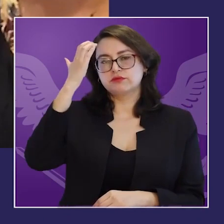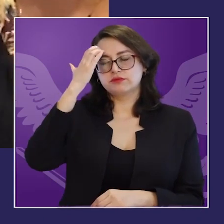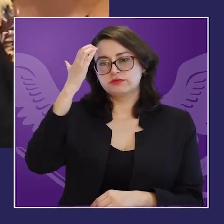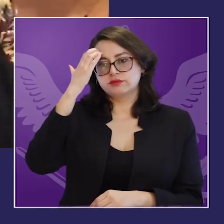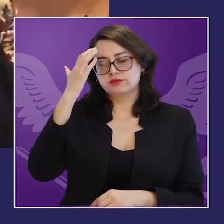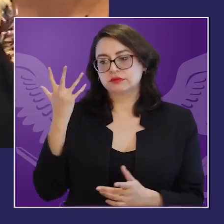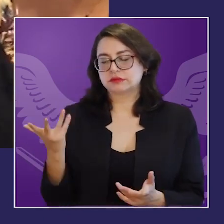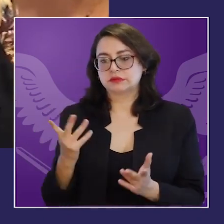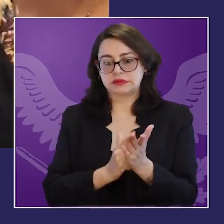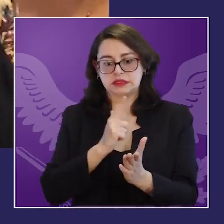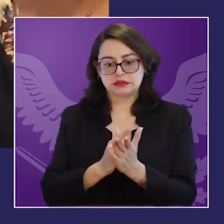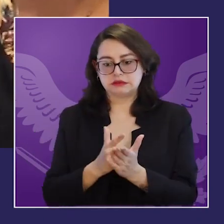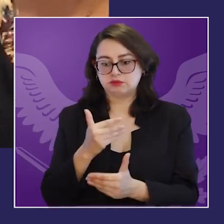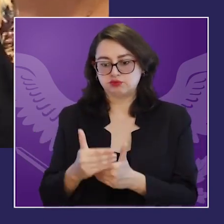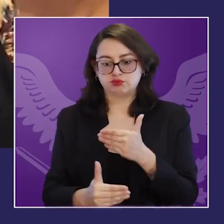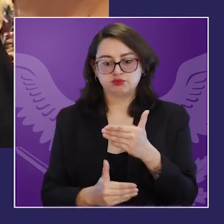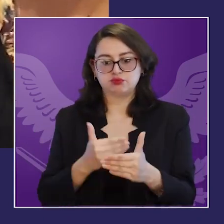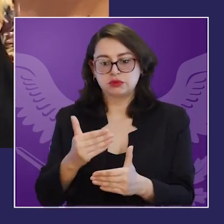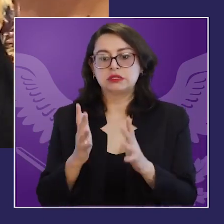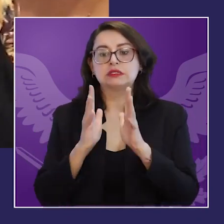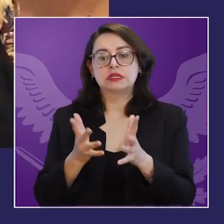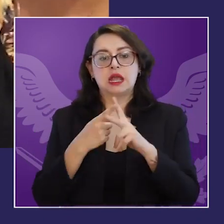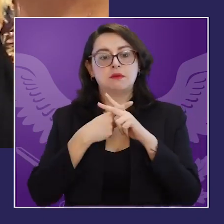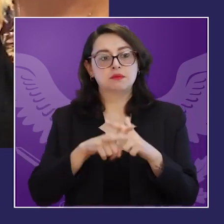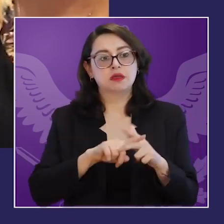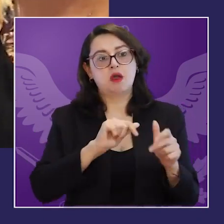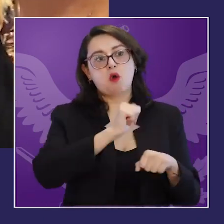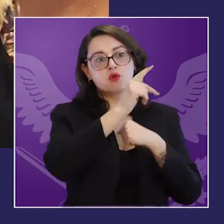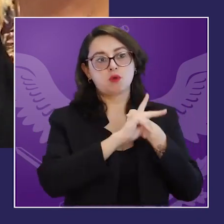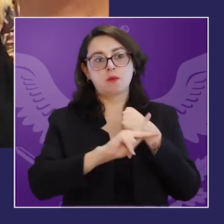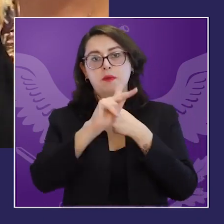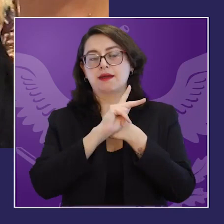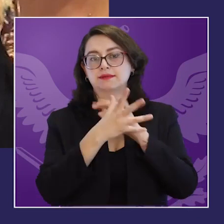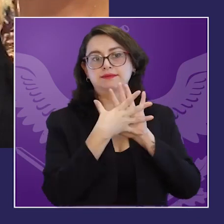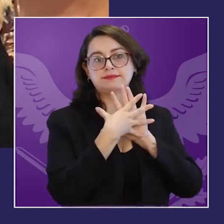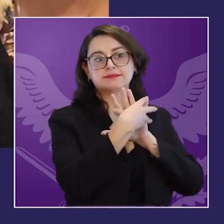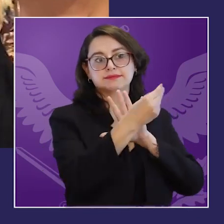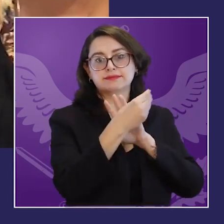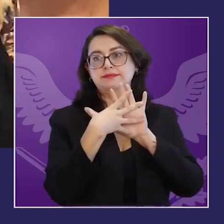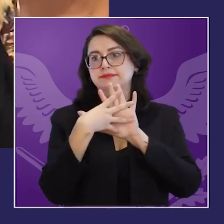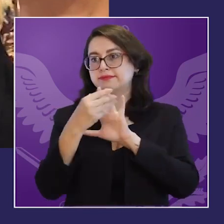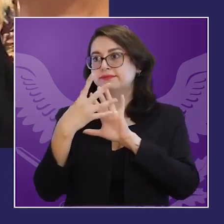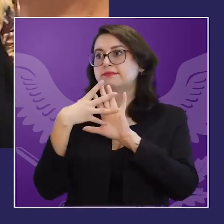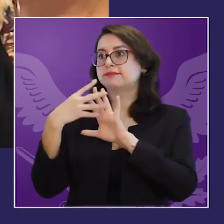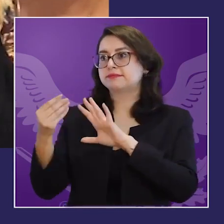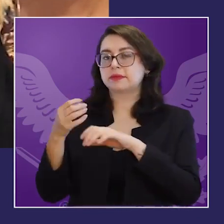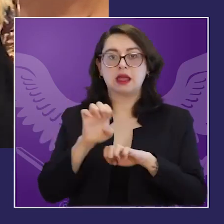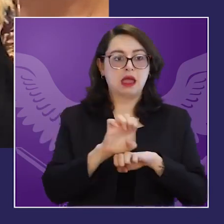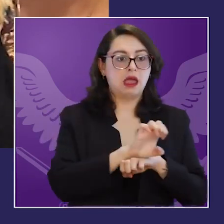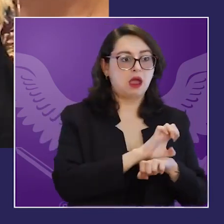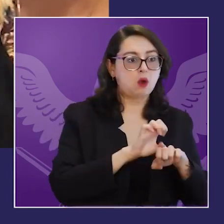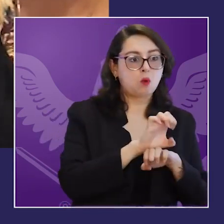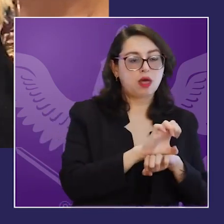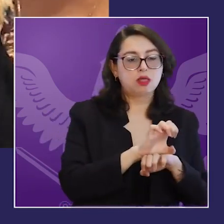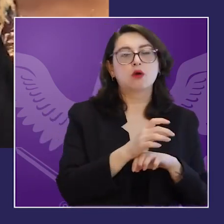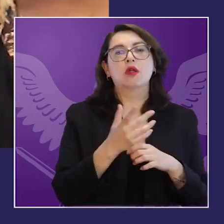es un proceso que está siendo utilizado en otros países. En Ecuador hay algo parecido, pero yo no quiero, pero no es de rango